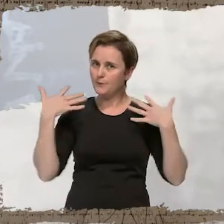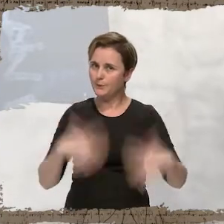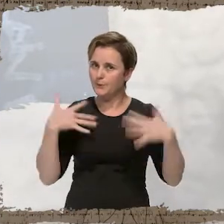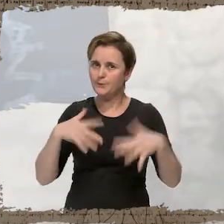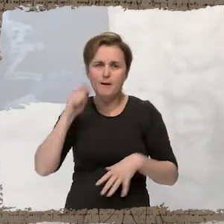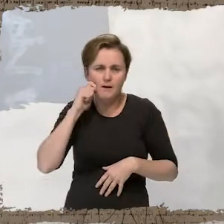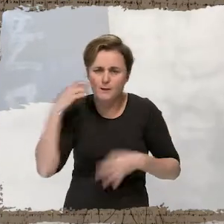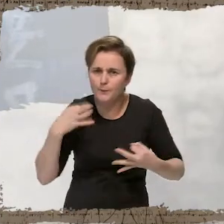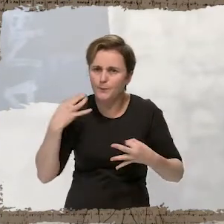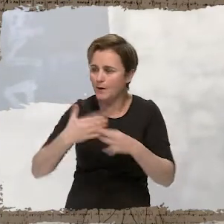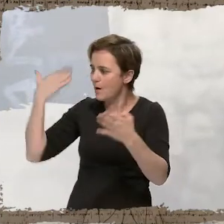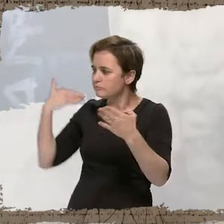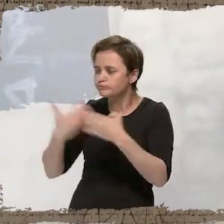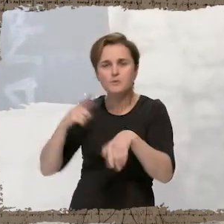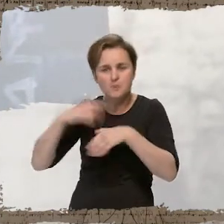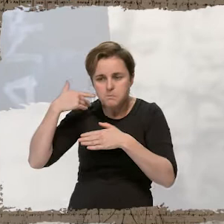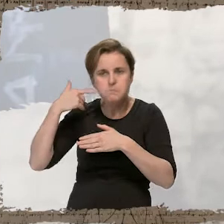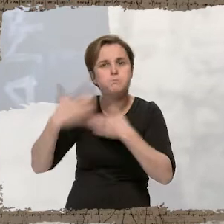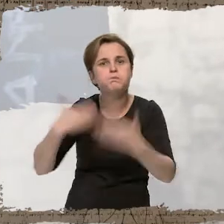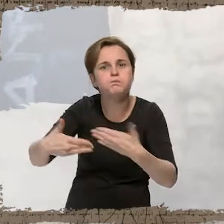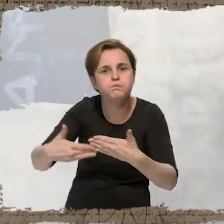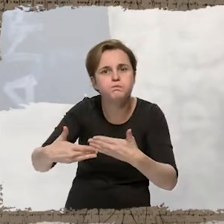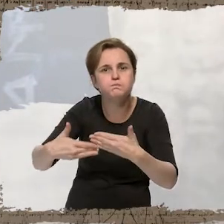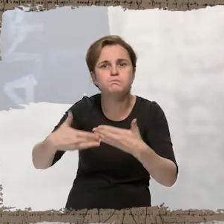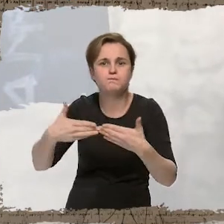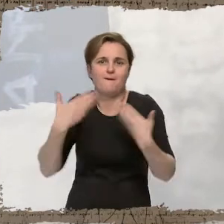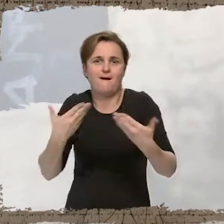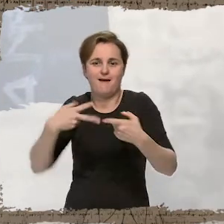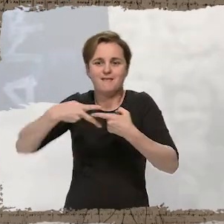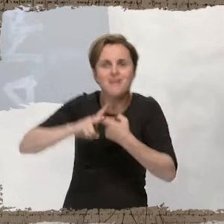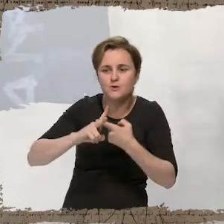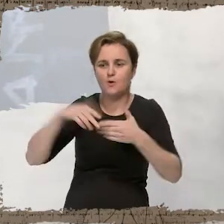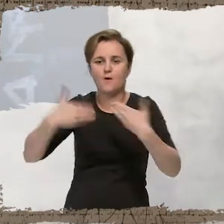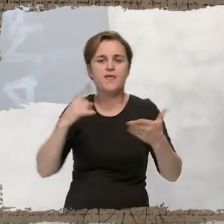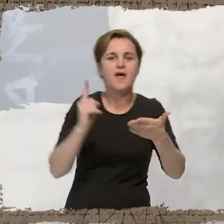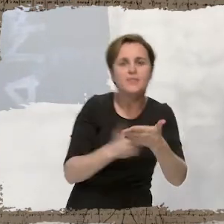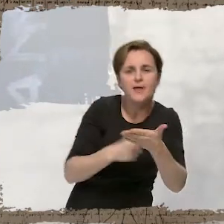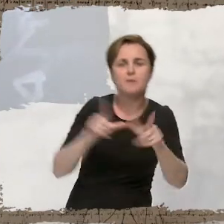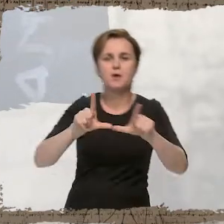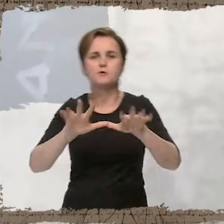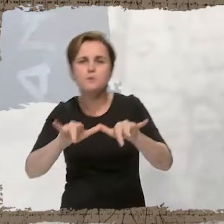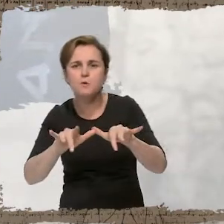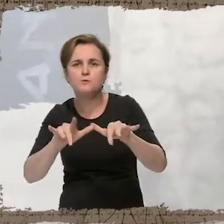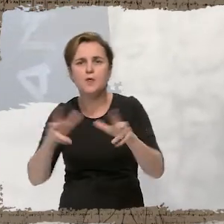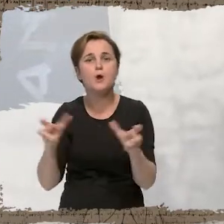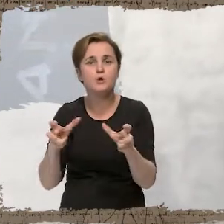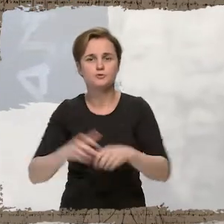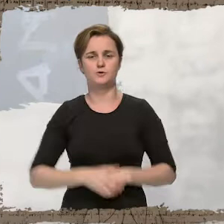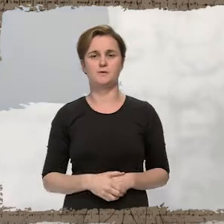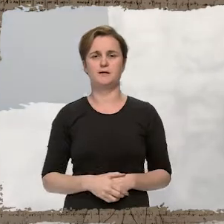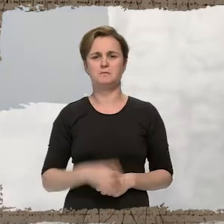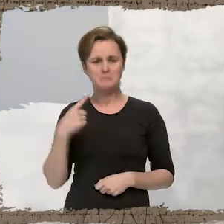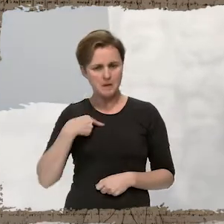profesión excelente que en el último tiempo ha avanzado muchísimo gracias al desarrollo de tablets computadoras y consolas